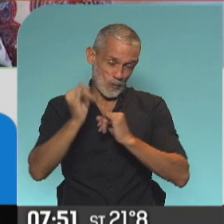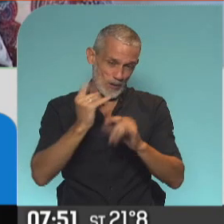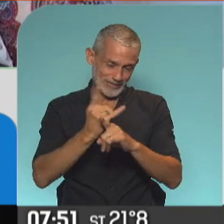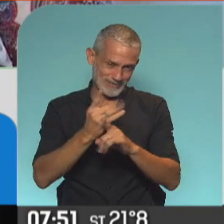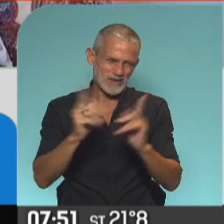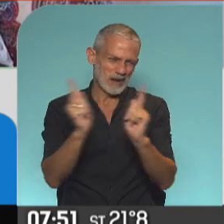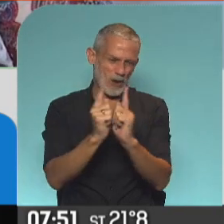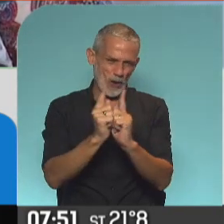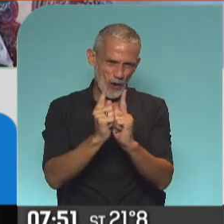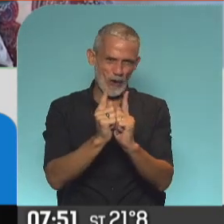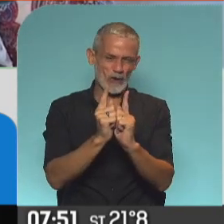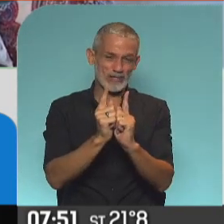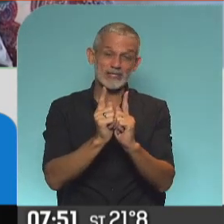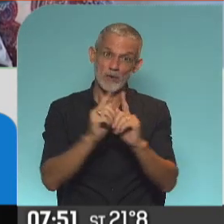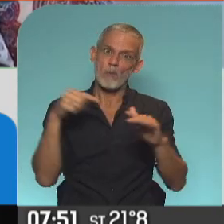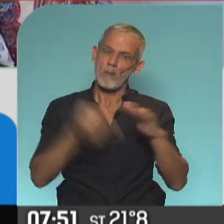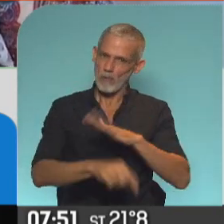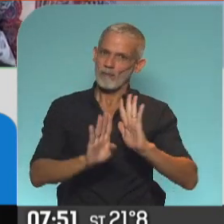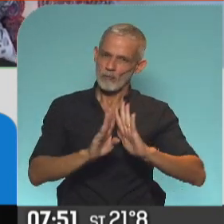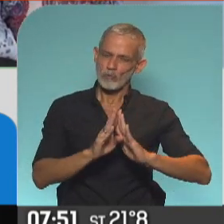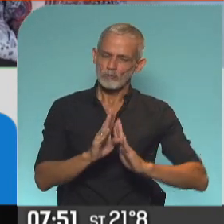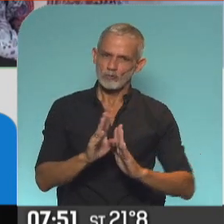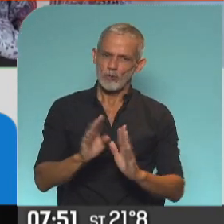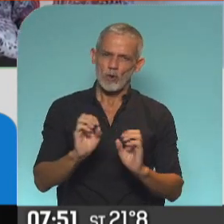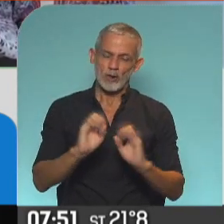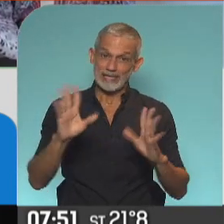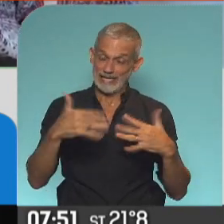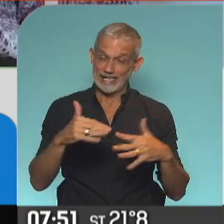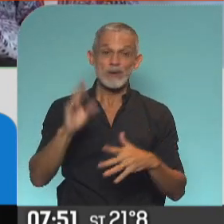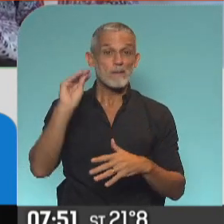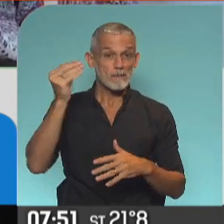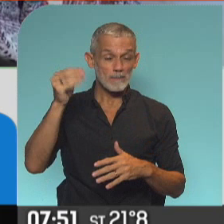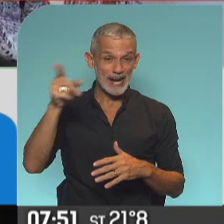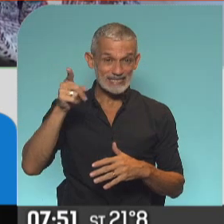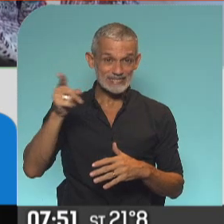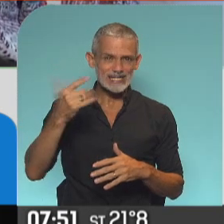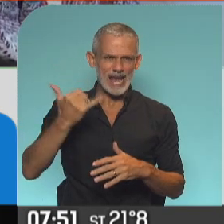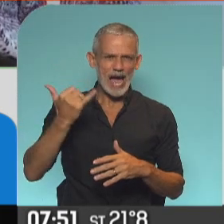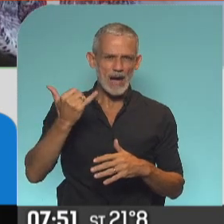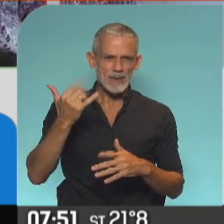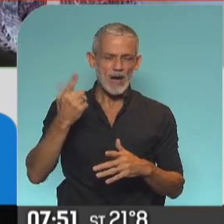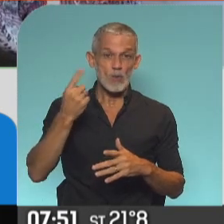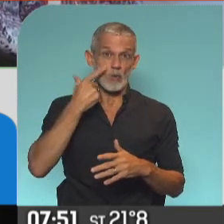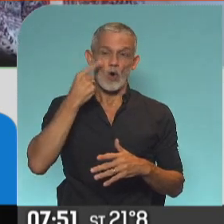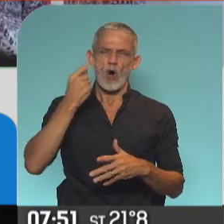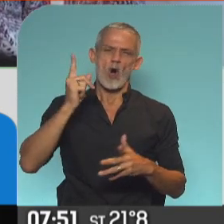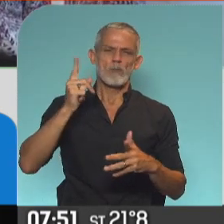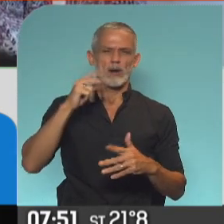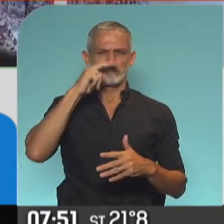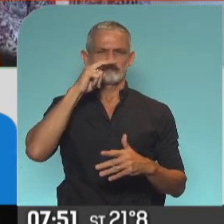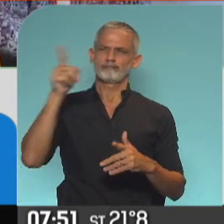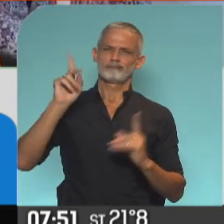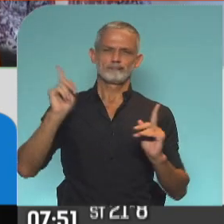muy pequeña, pero muy honda, muy tremenda. En Brasil había ultimado un señor de alta clase,